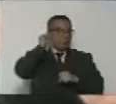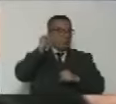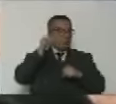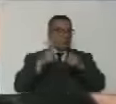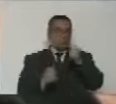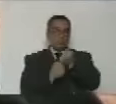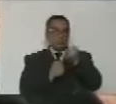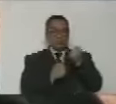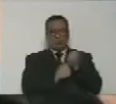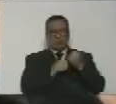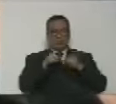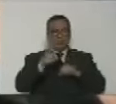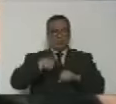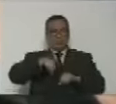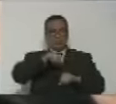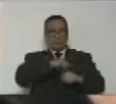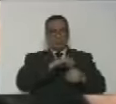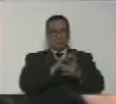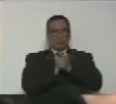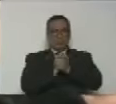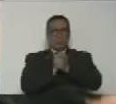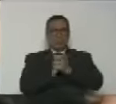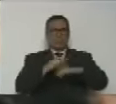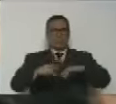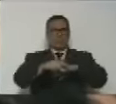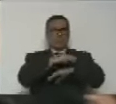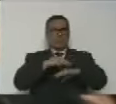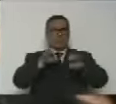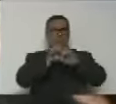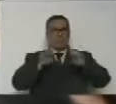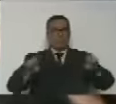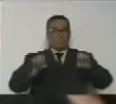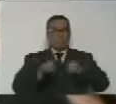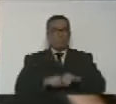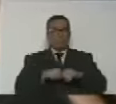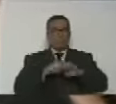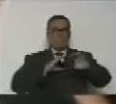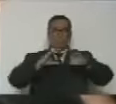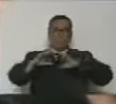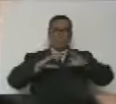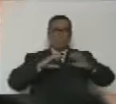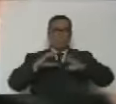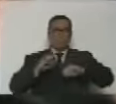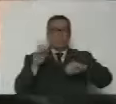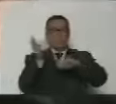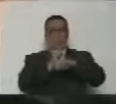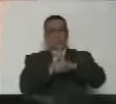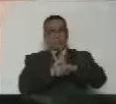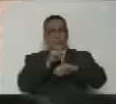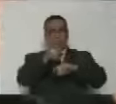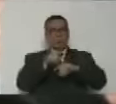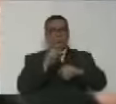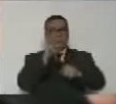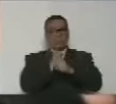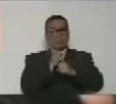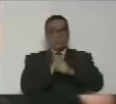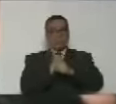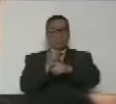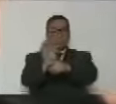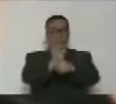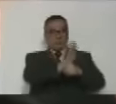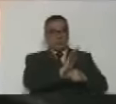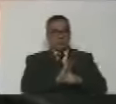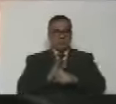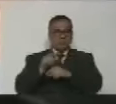apoyo. Los compañeros del Ministerio de Educación con quienes me comuniqué inmediatamente actuaron y la